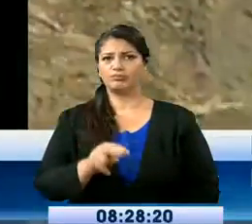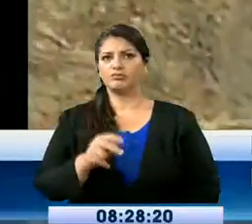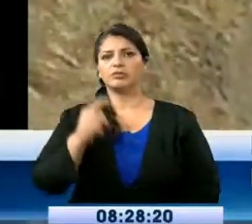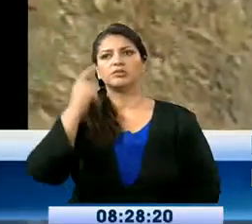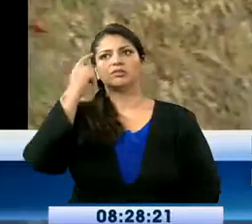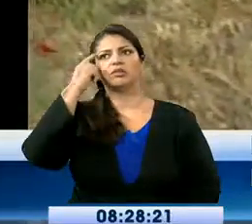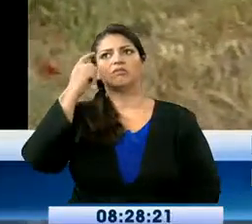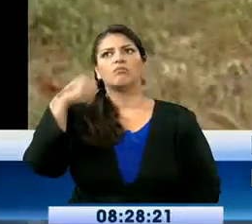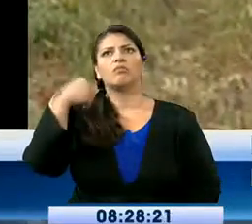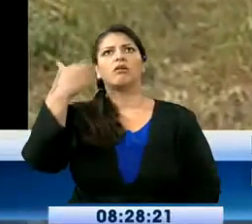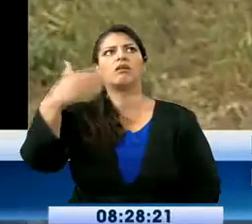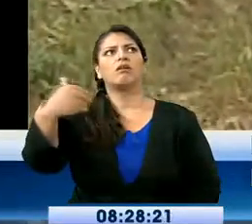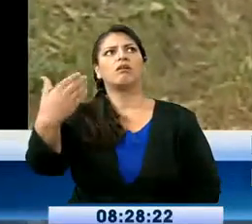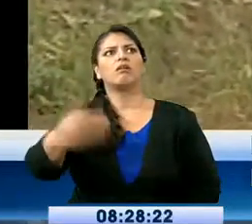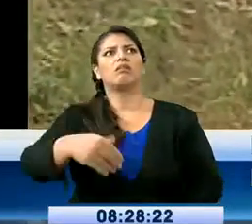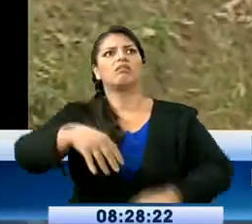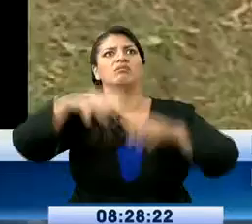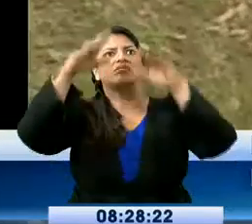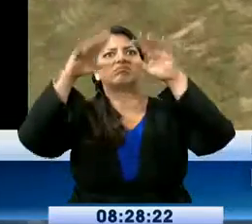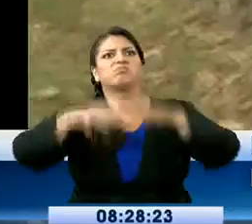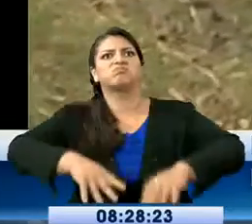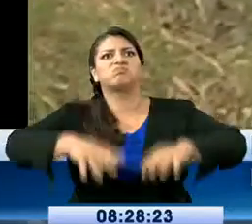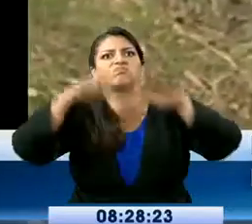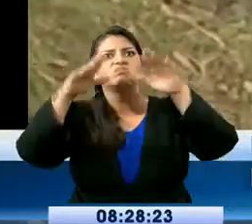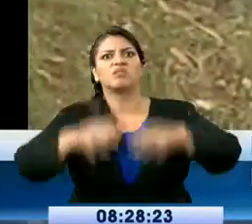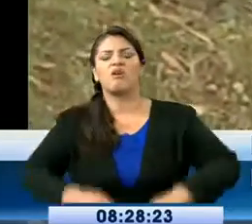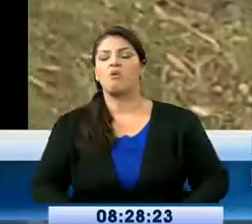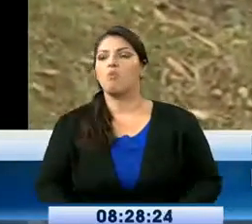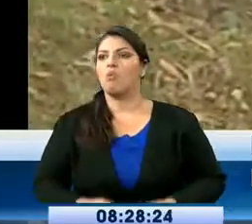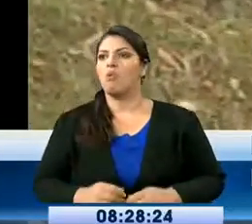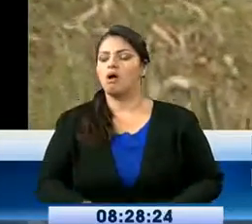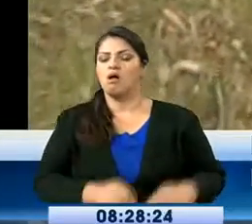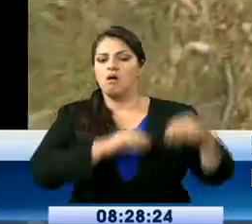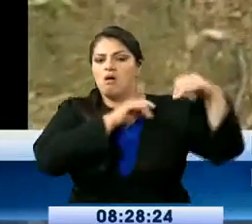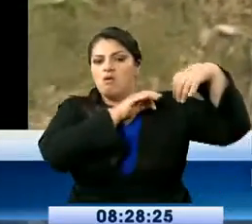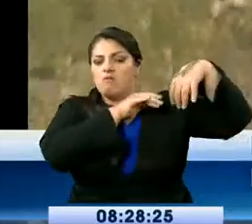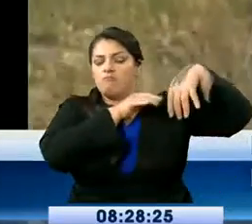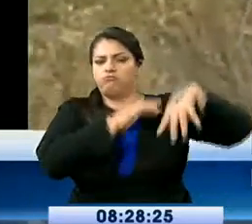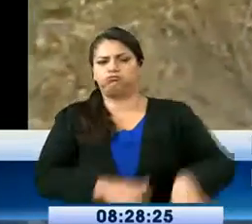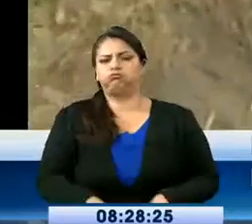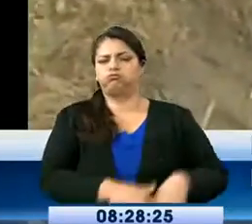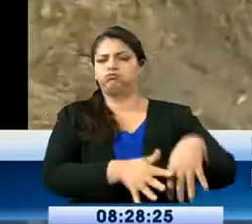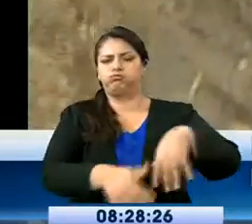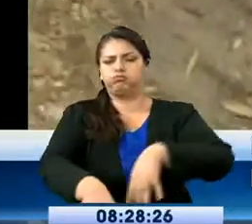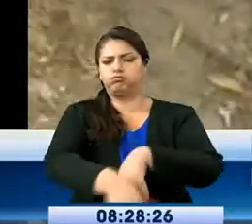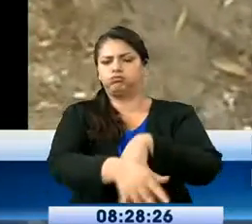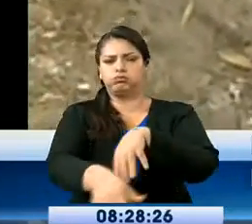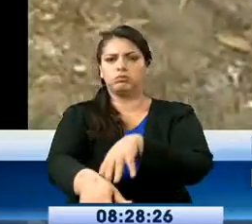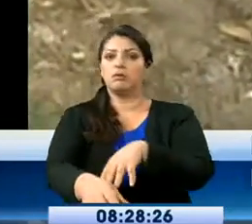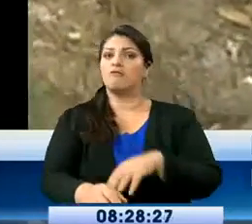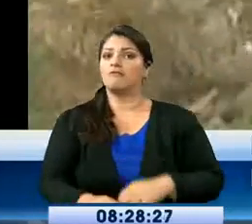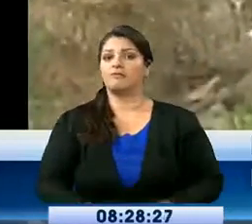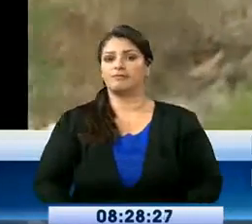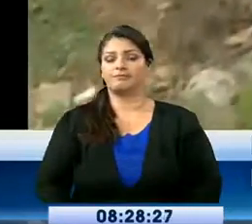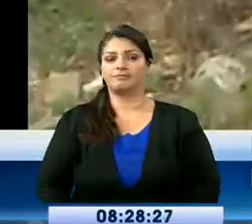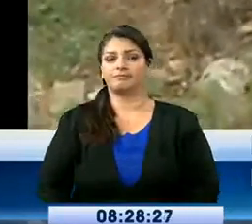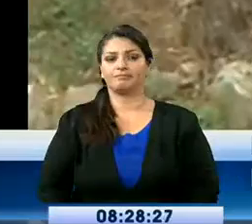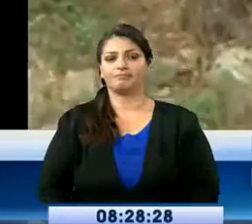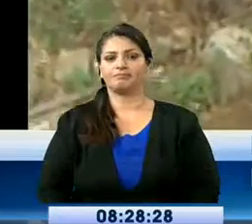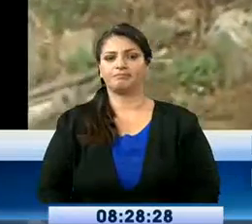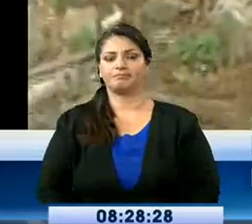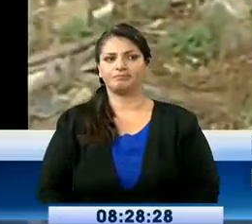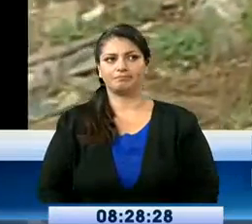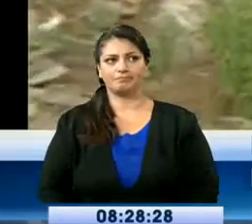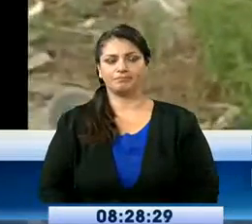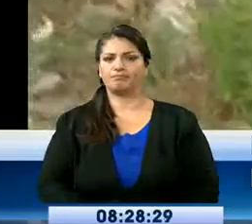la fuerza y el torrente que viene con de pronto una lluvia bastante fuerte desde lo alto, y miren cómo va avanzando. Las casas